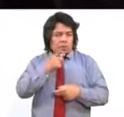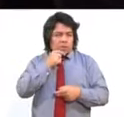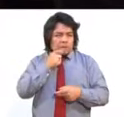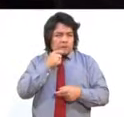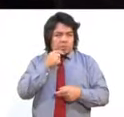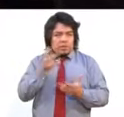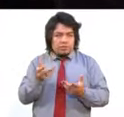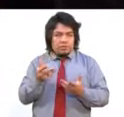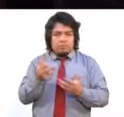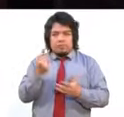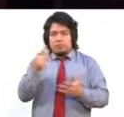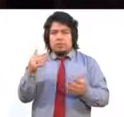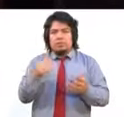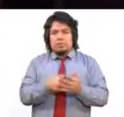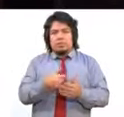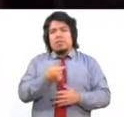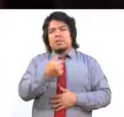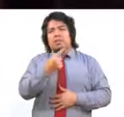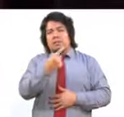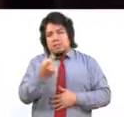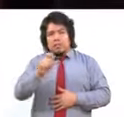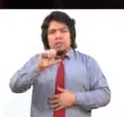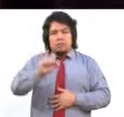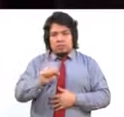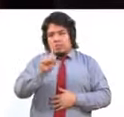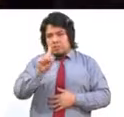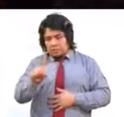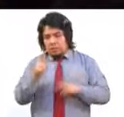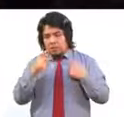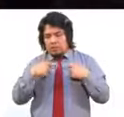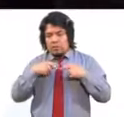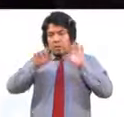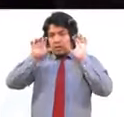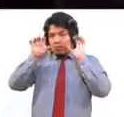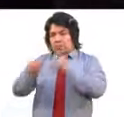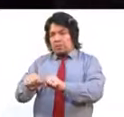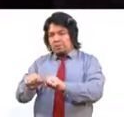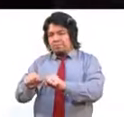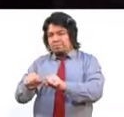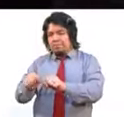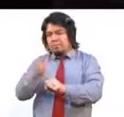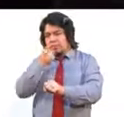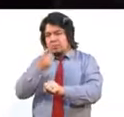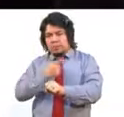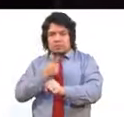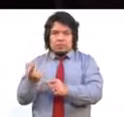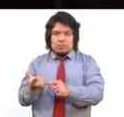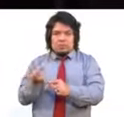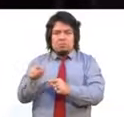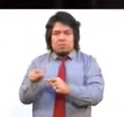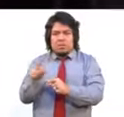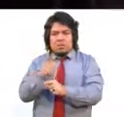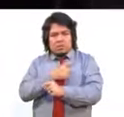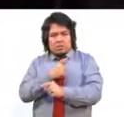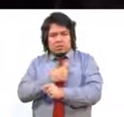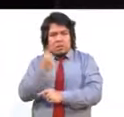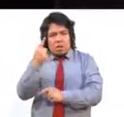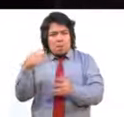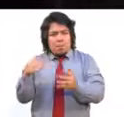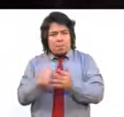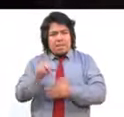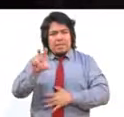hecho 1.161 detenciones por medio de estas llamadas de auxilio, y de estas únicamente